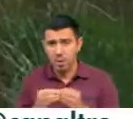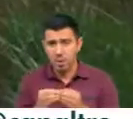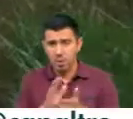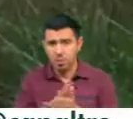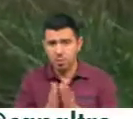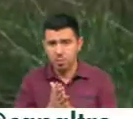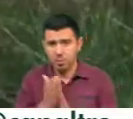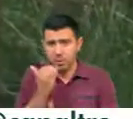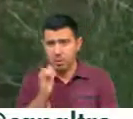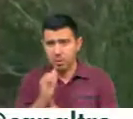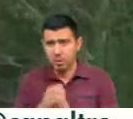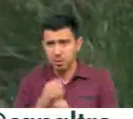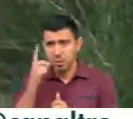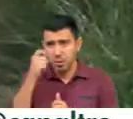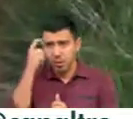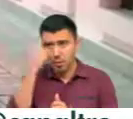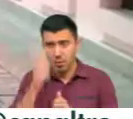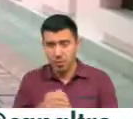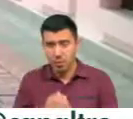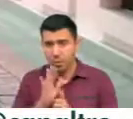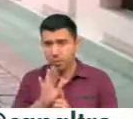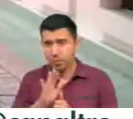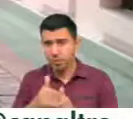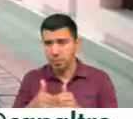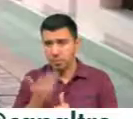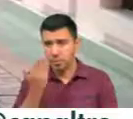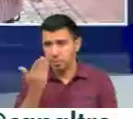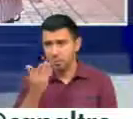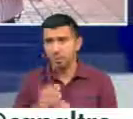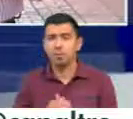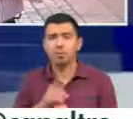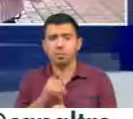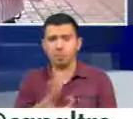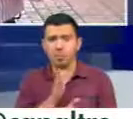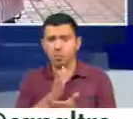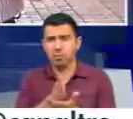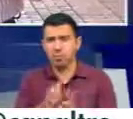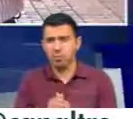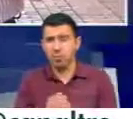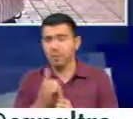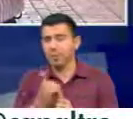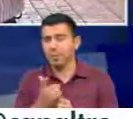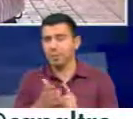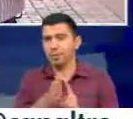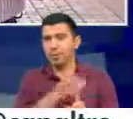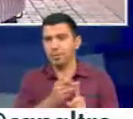la habana entre el gobierno y especialmente el relacionado con la amnistía para los guerrilleros buenas tardes